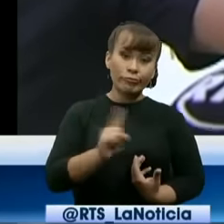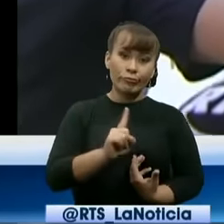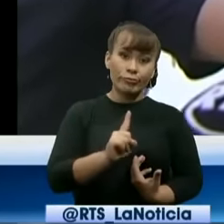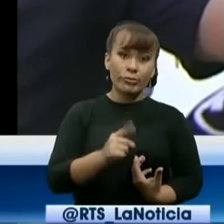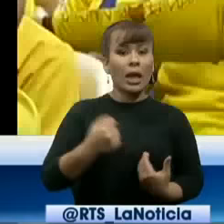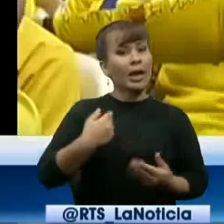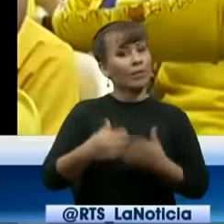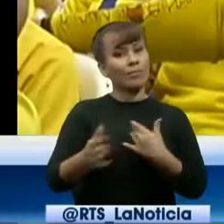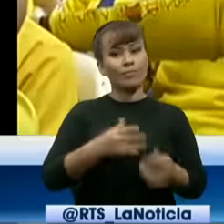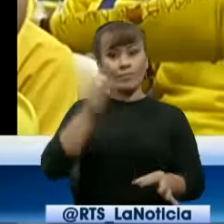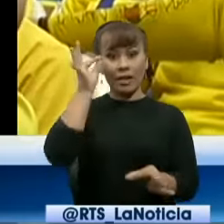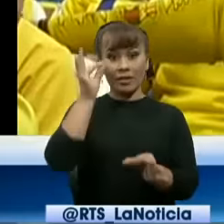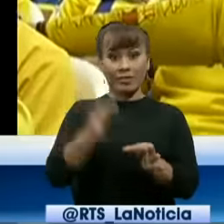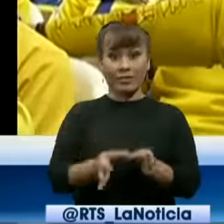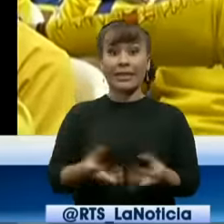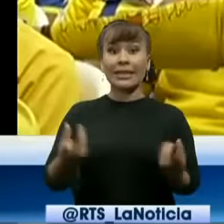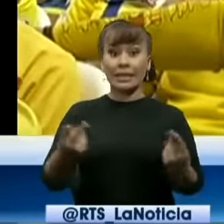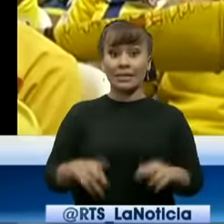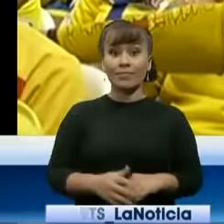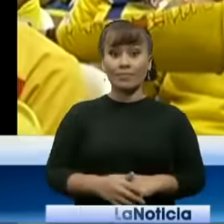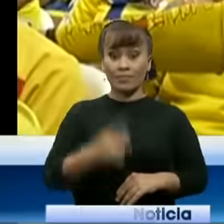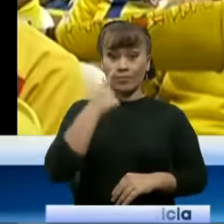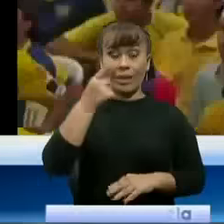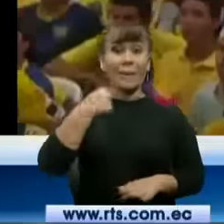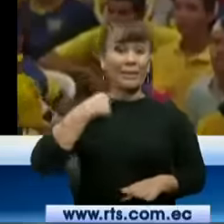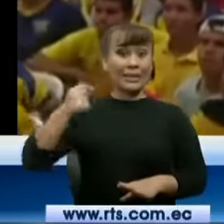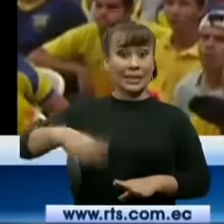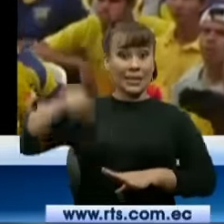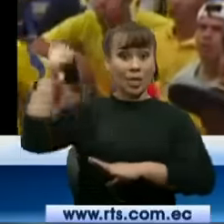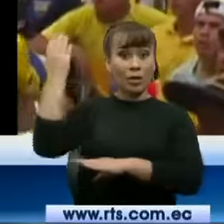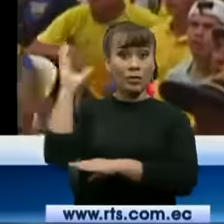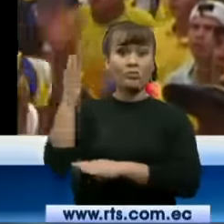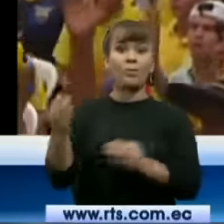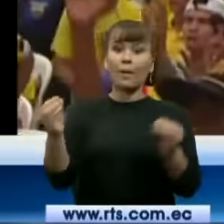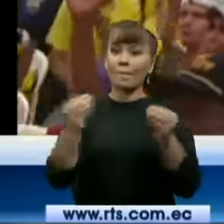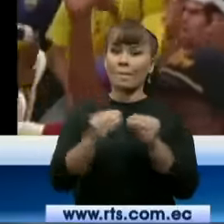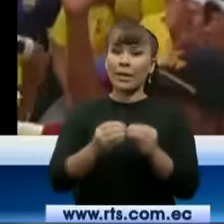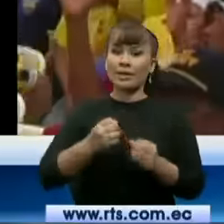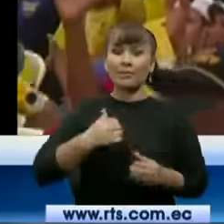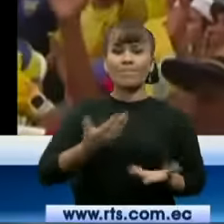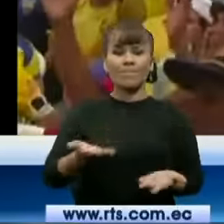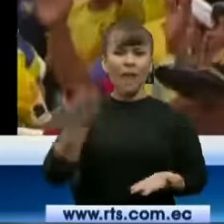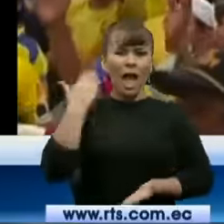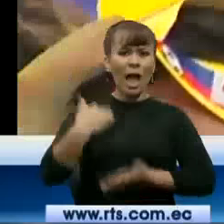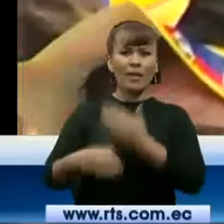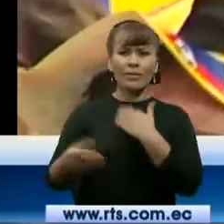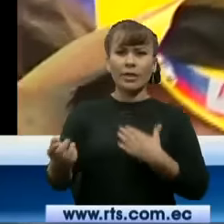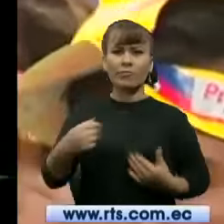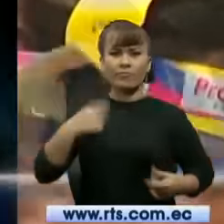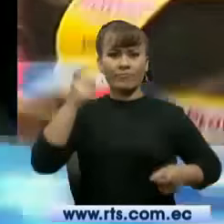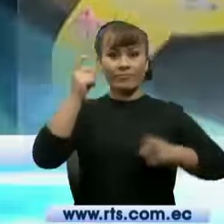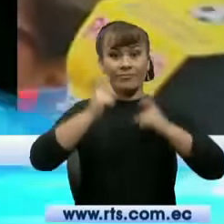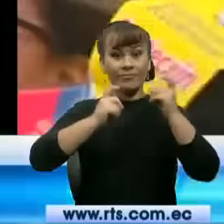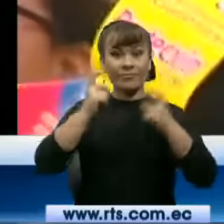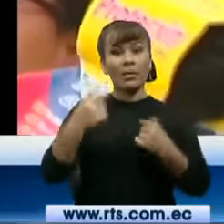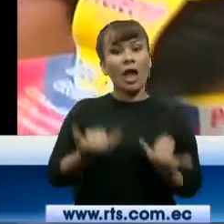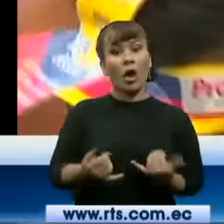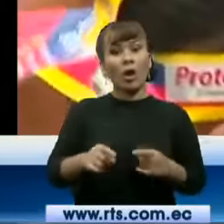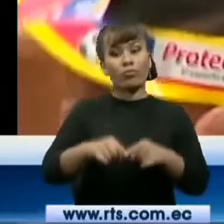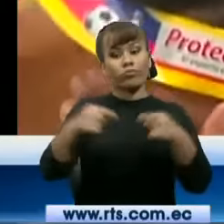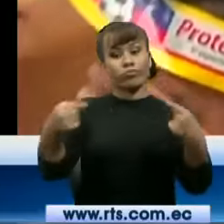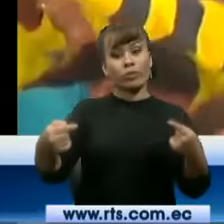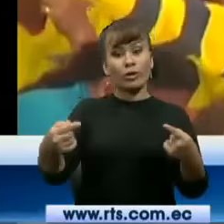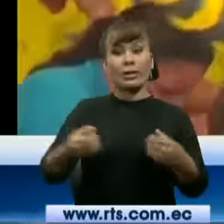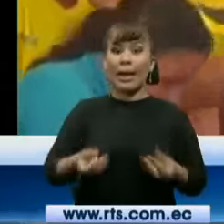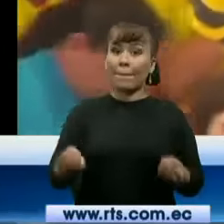seguir con fe. Y que pese a la derrota en Barranquilla, han sido más los motivos de festejo que de decepciones. Un nuevo rival que a